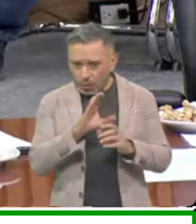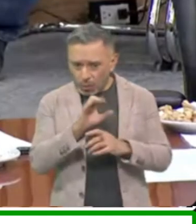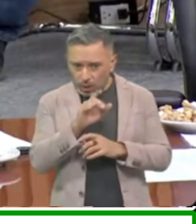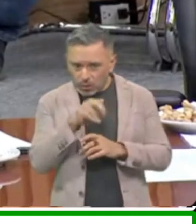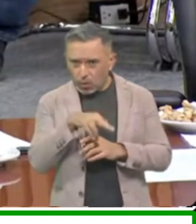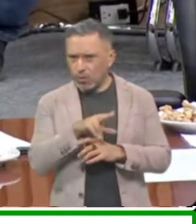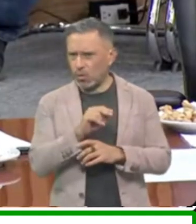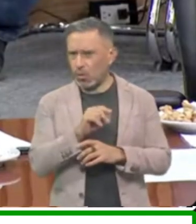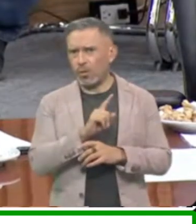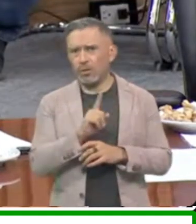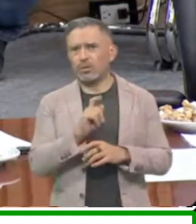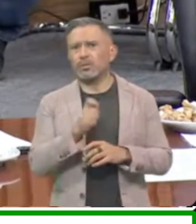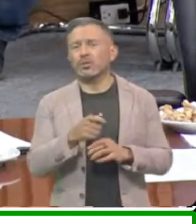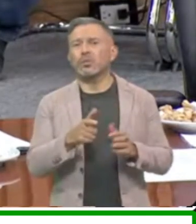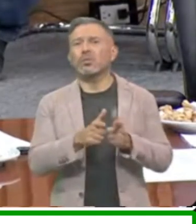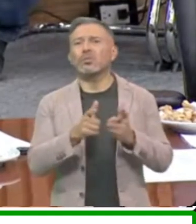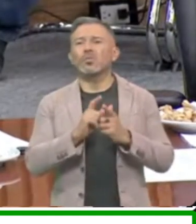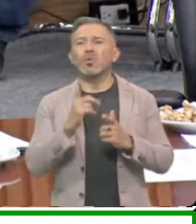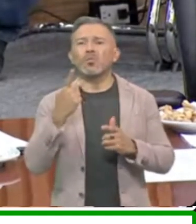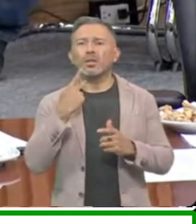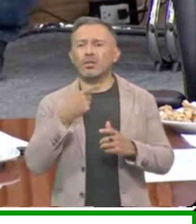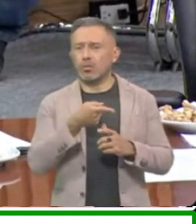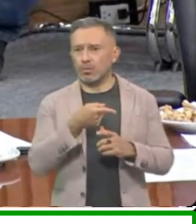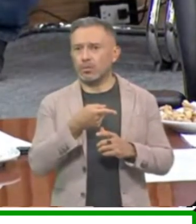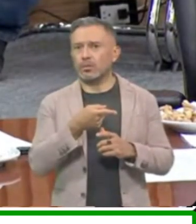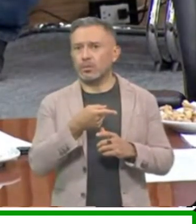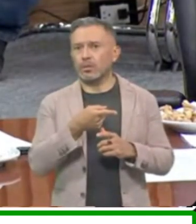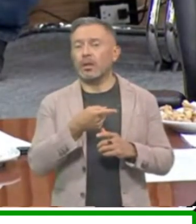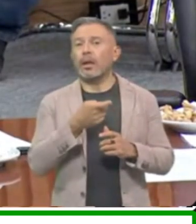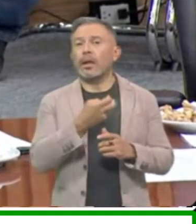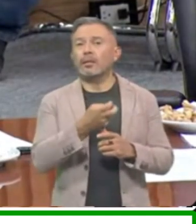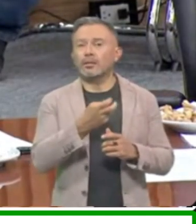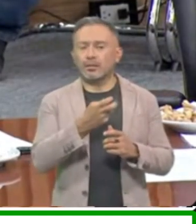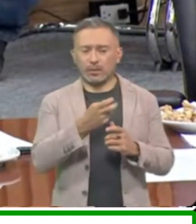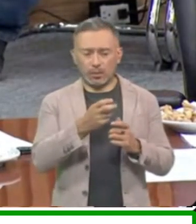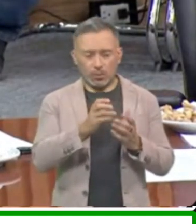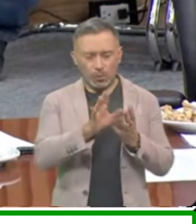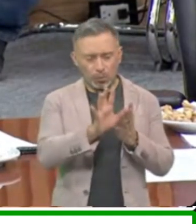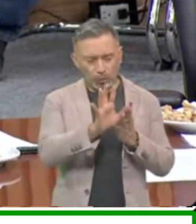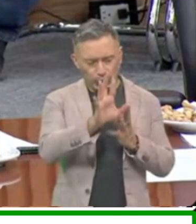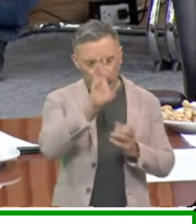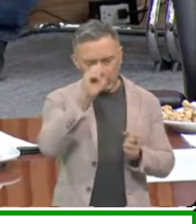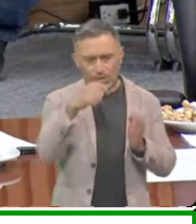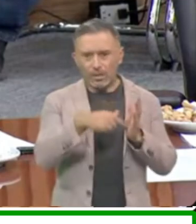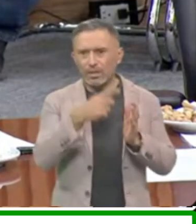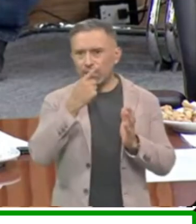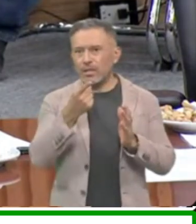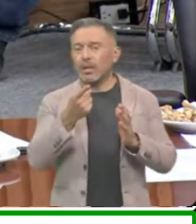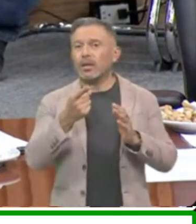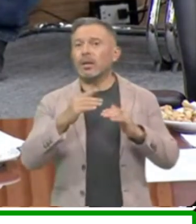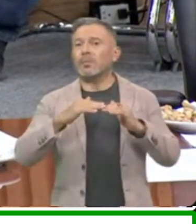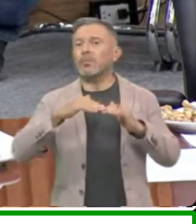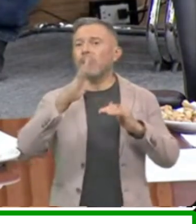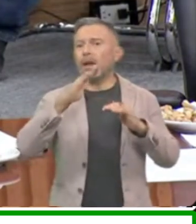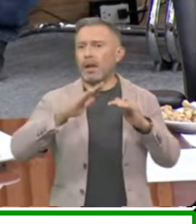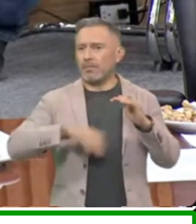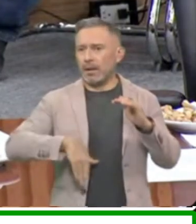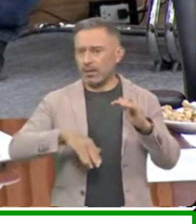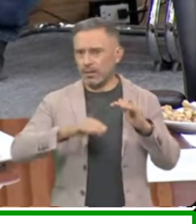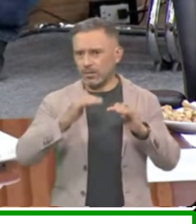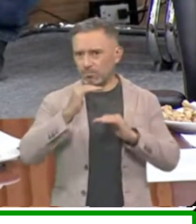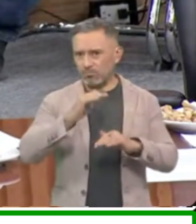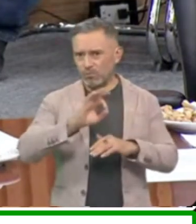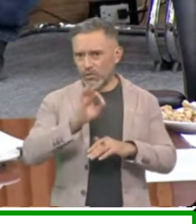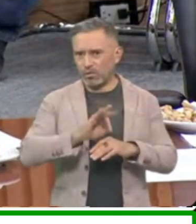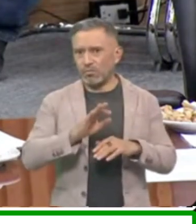partidos políticos, porque eso es lo que establece la Constitución. Restricciones para arriba y para abajo, porque nadie ha hablado